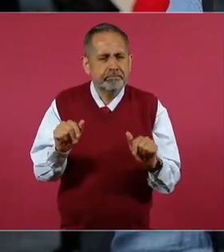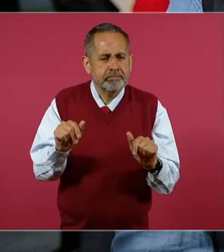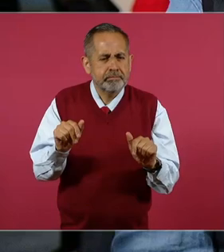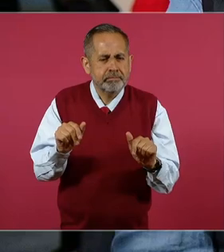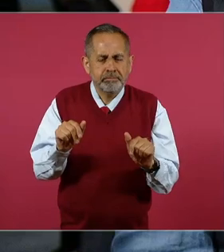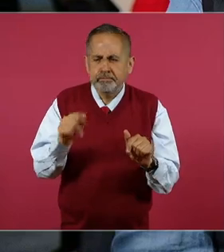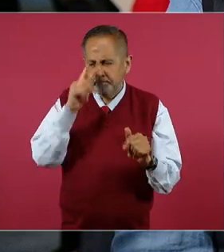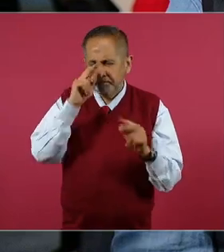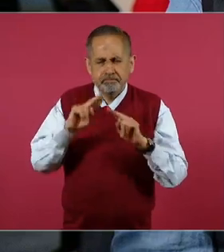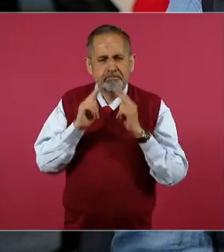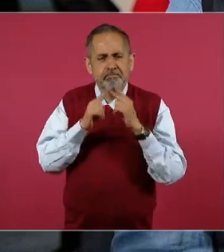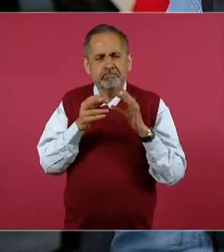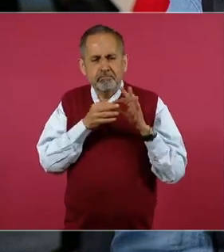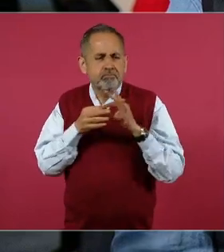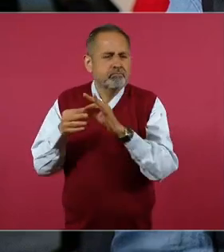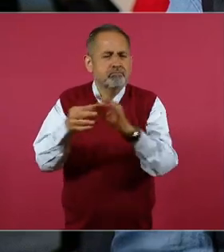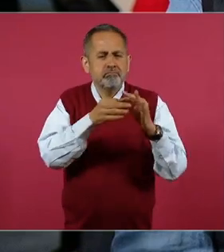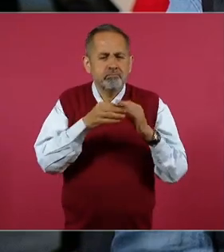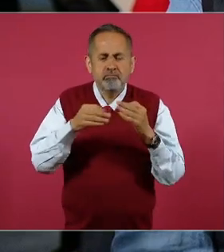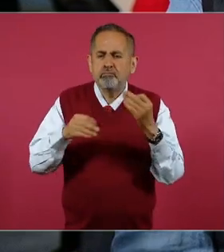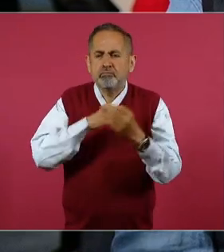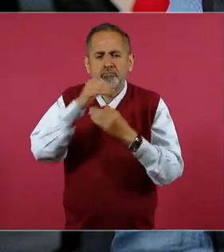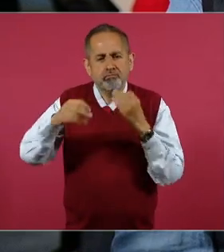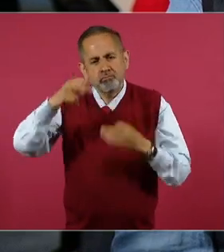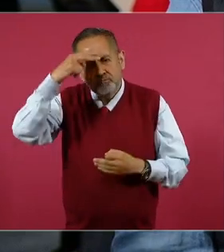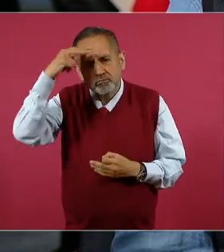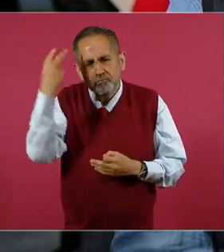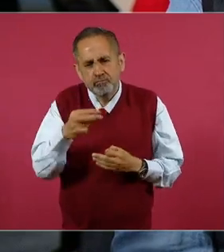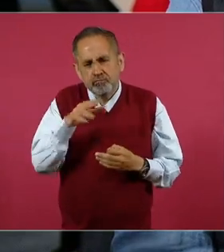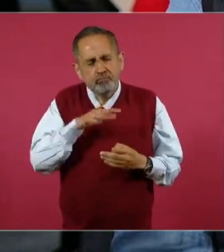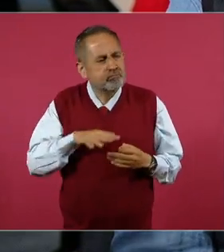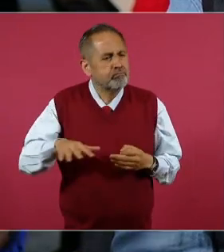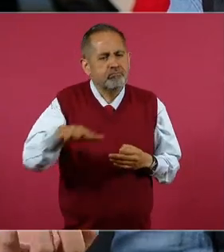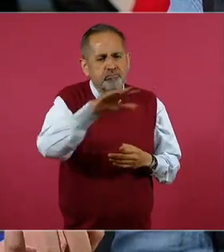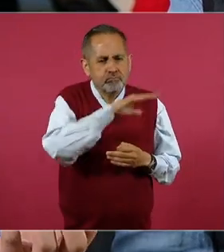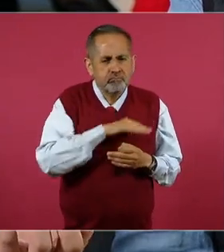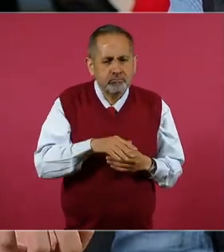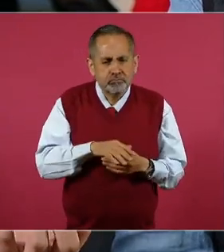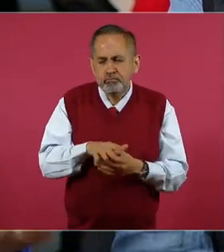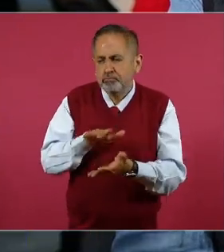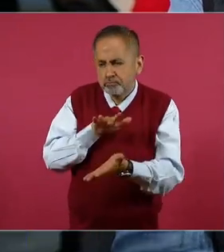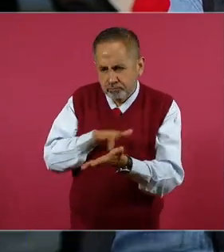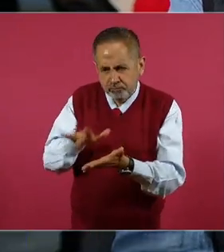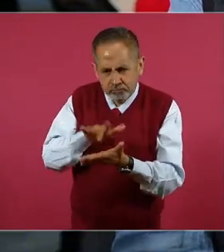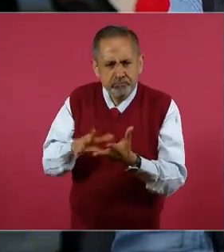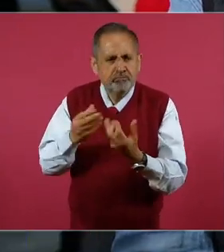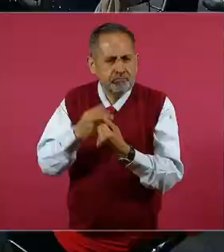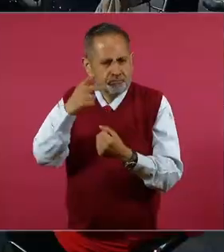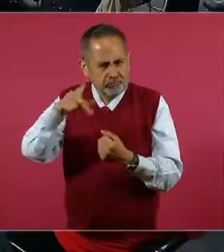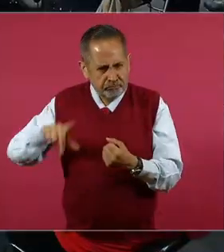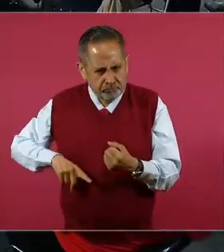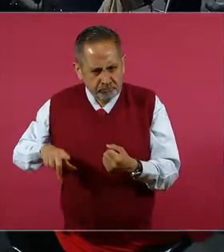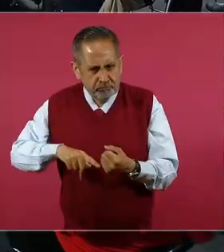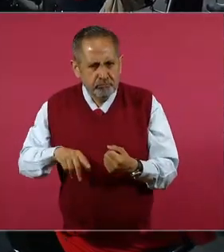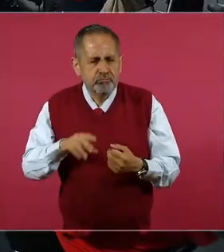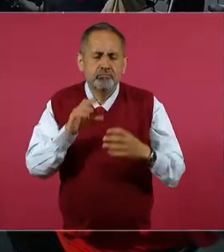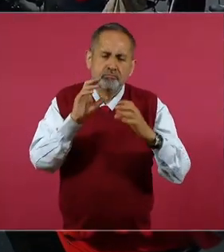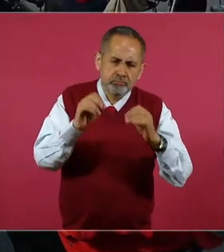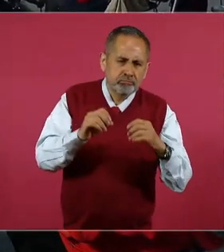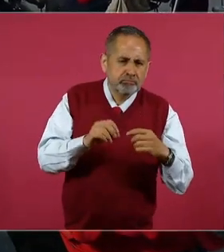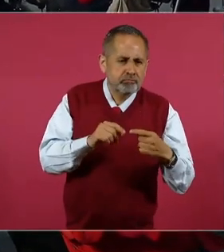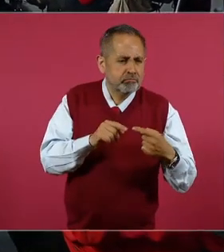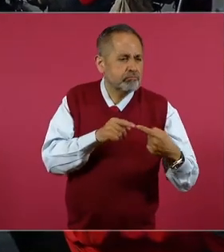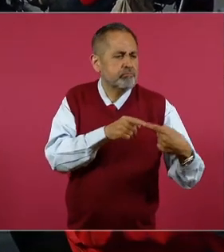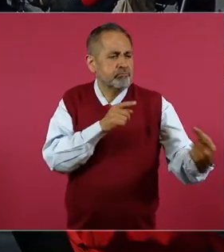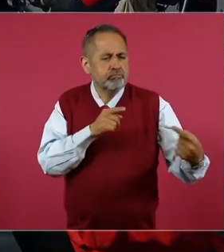y de unidad hacia todos los mexicanos que tanto han apoyado a su gobierno como han estado